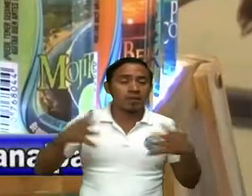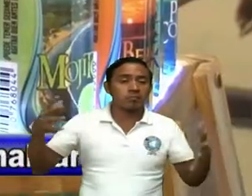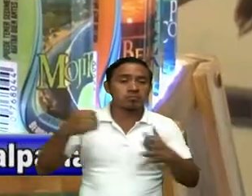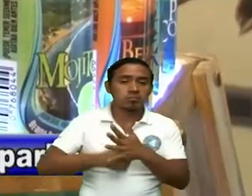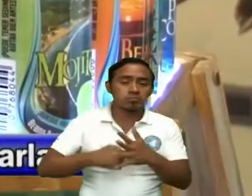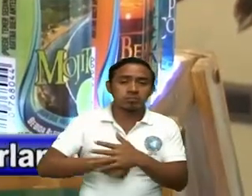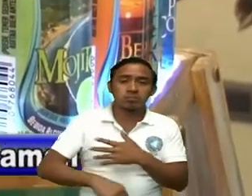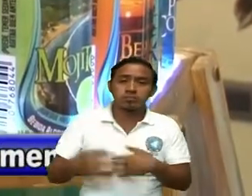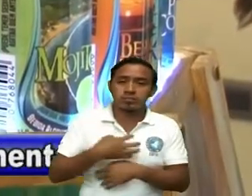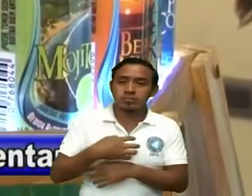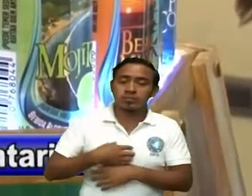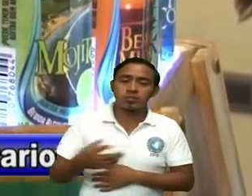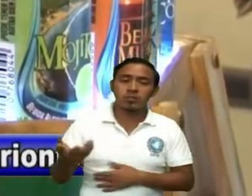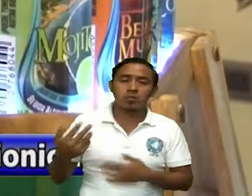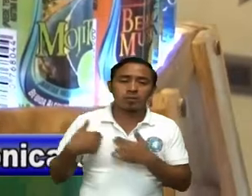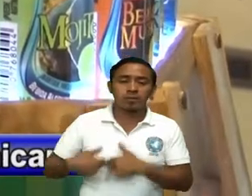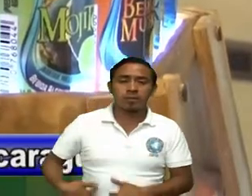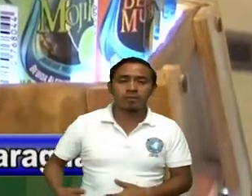humanos.